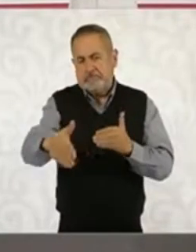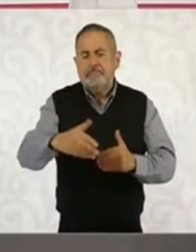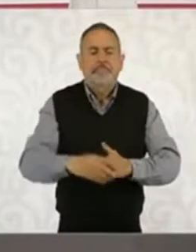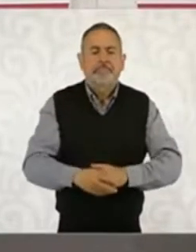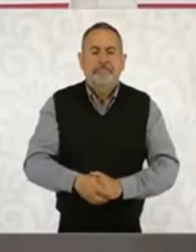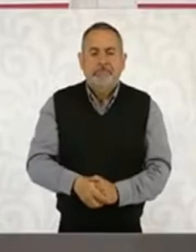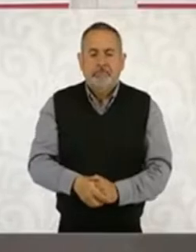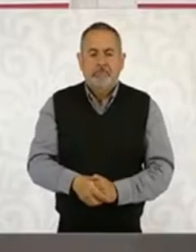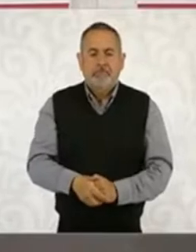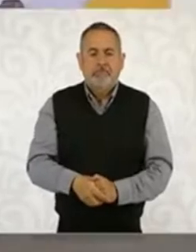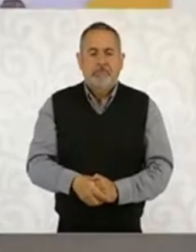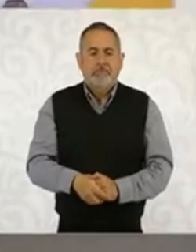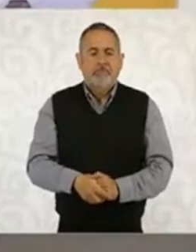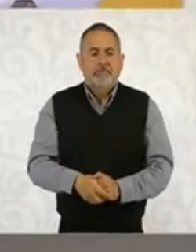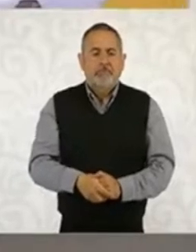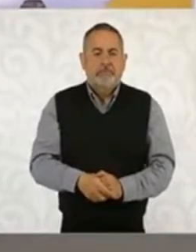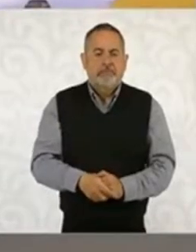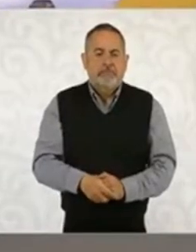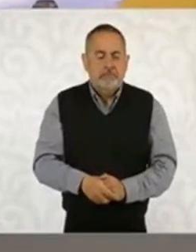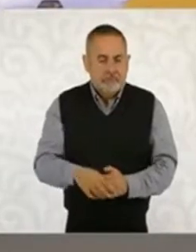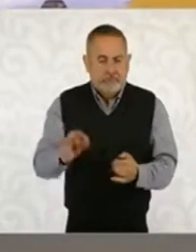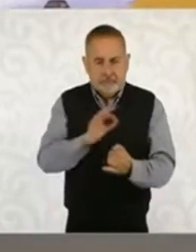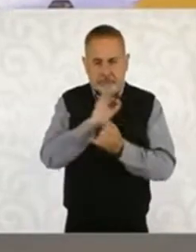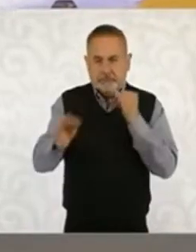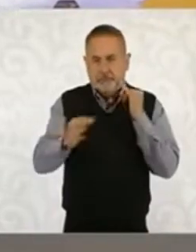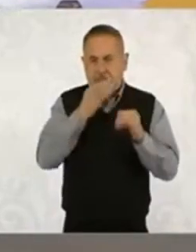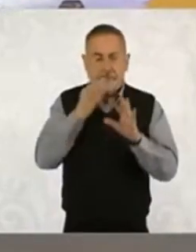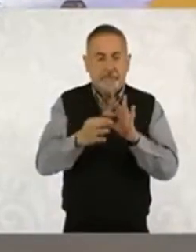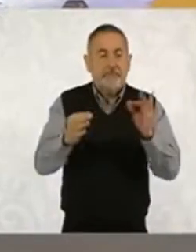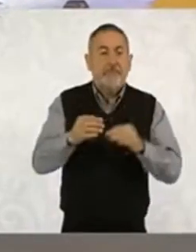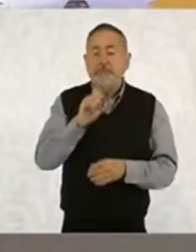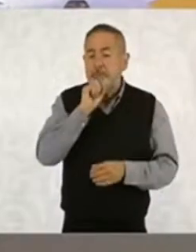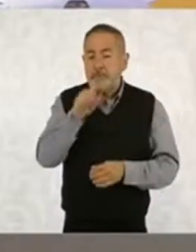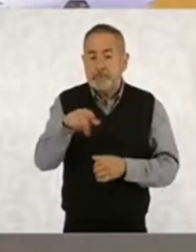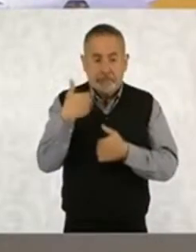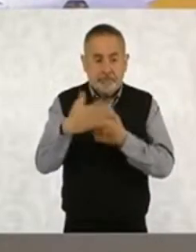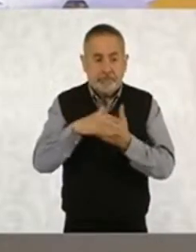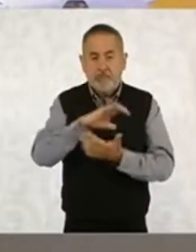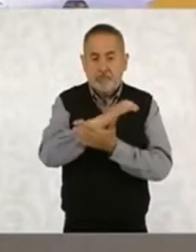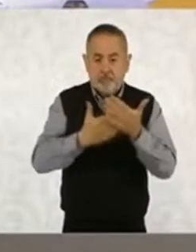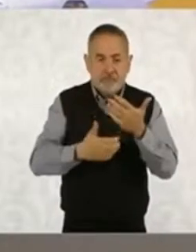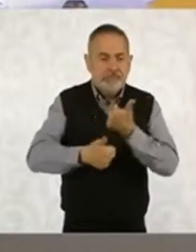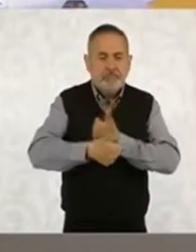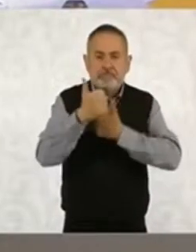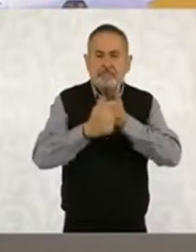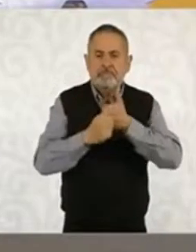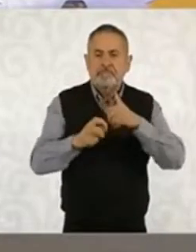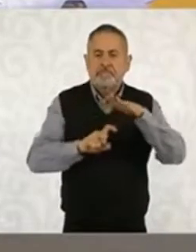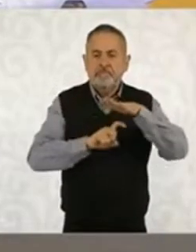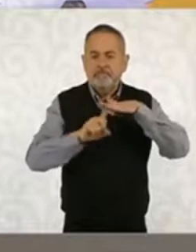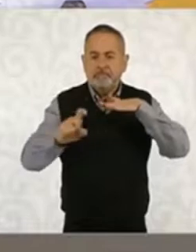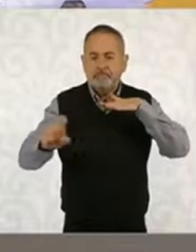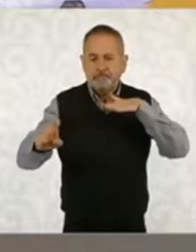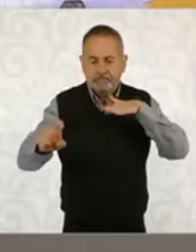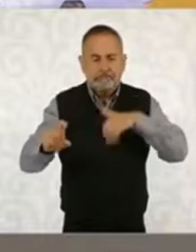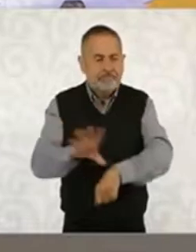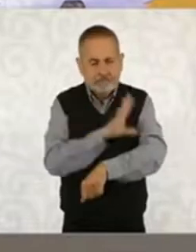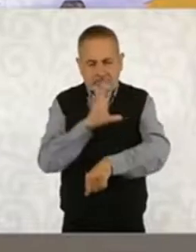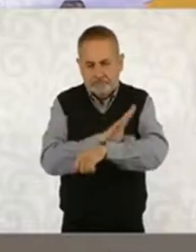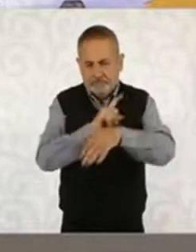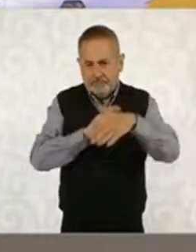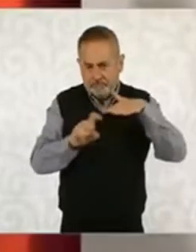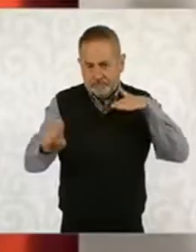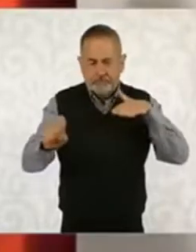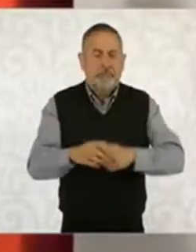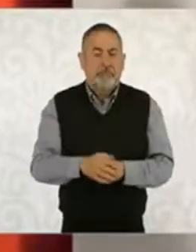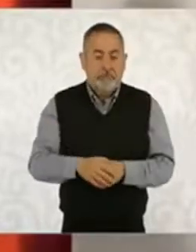favor. Por último, está la licitación de los trenes eléctricos. El recorrido